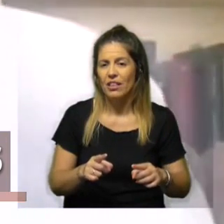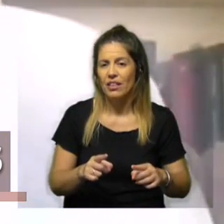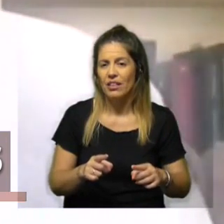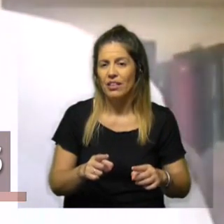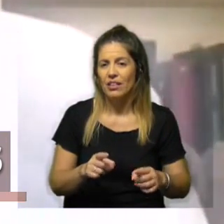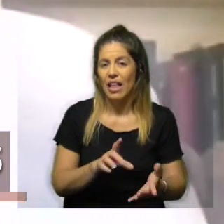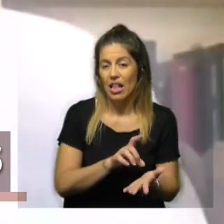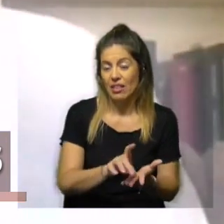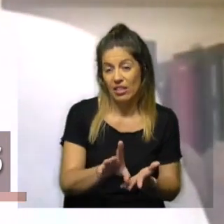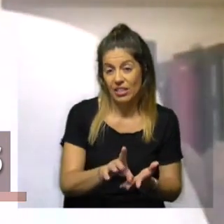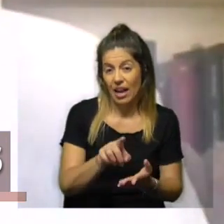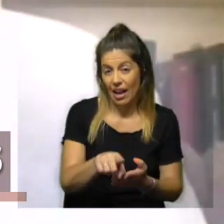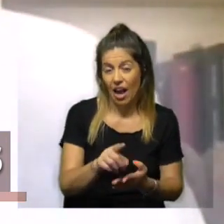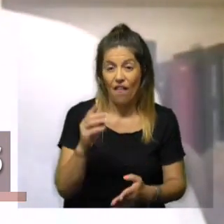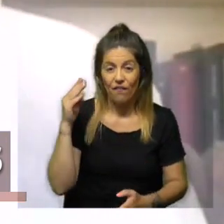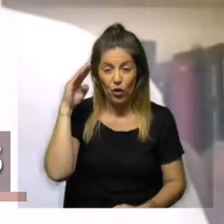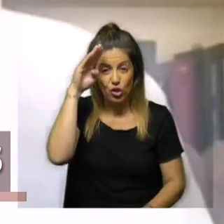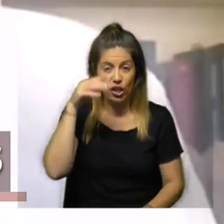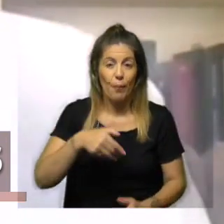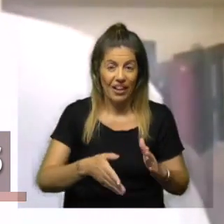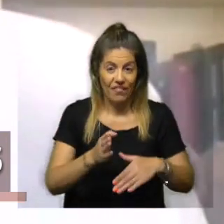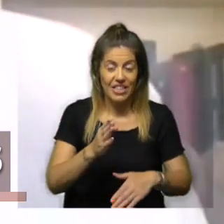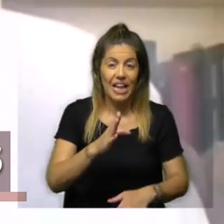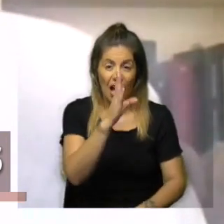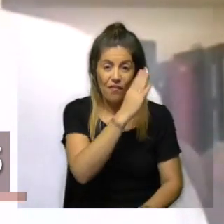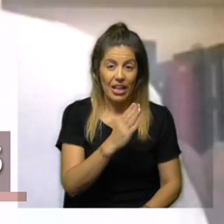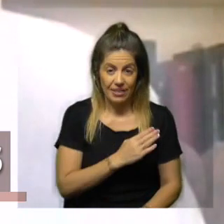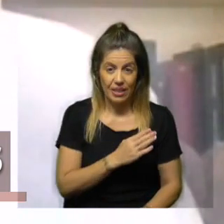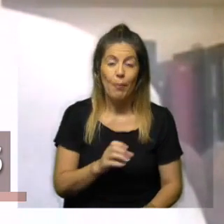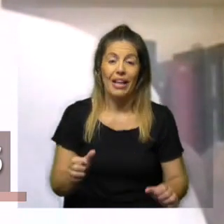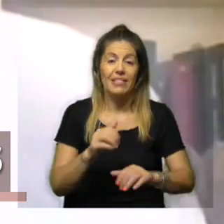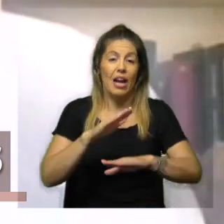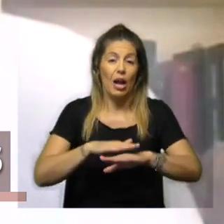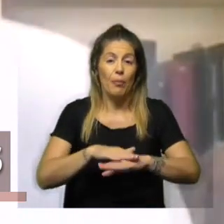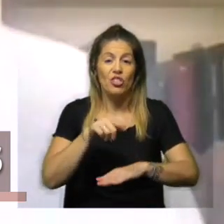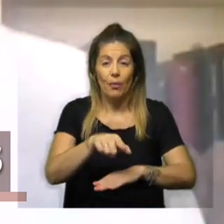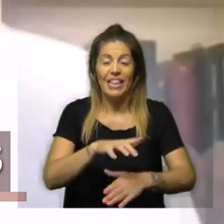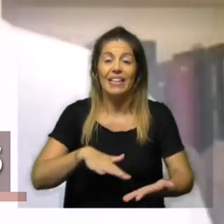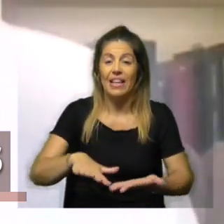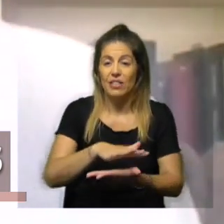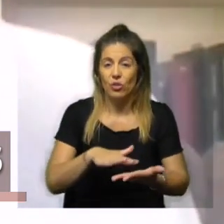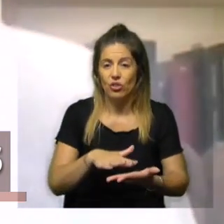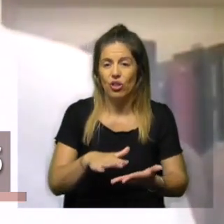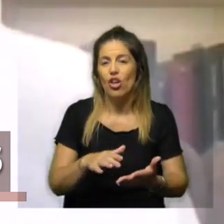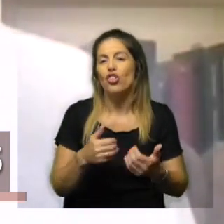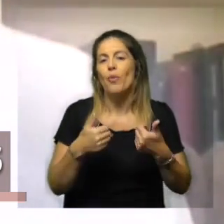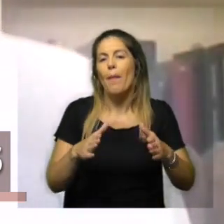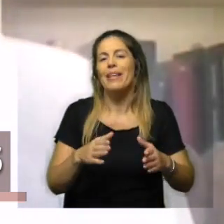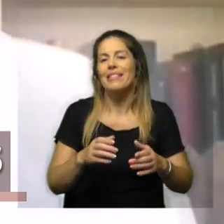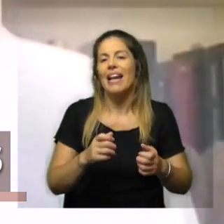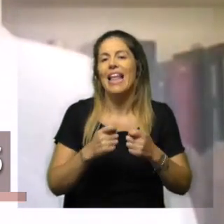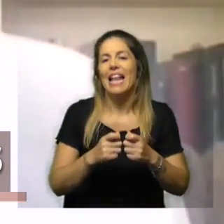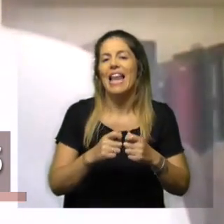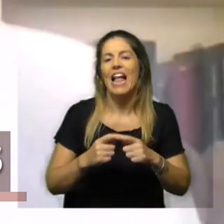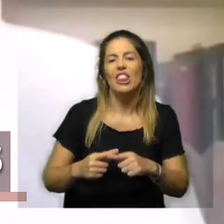ida de Bolsonaro a Brasil para que se responsabilizara estos asuntos. Es claro que, yo no voy a entrar en la discusión jurídica si hay o no